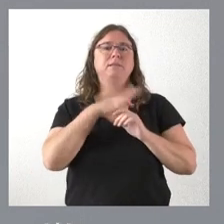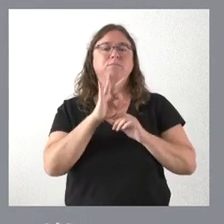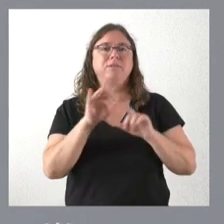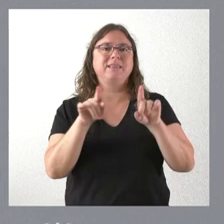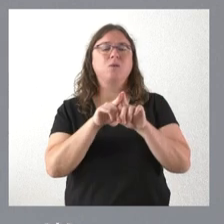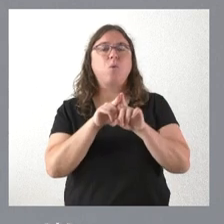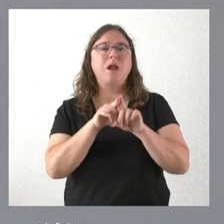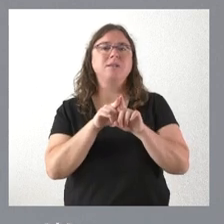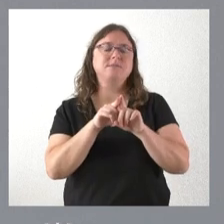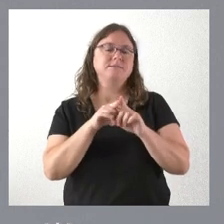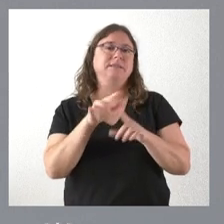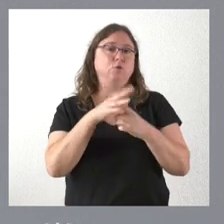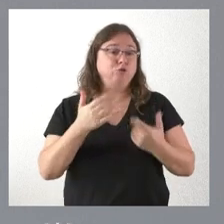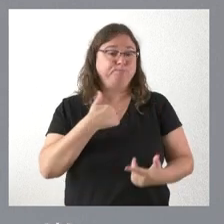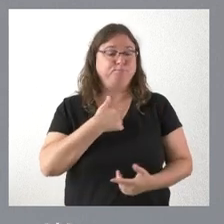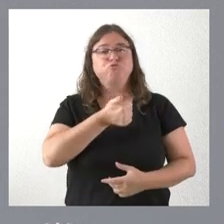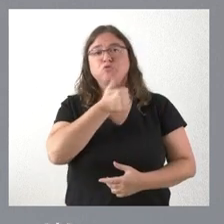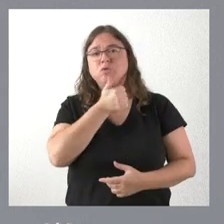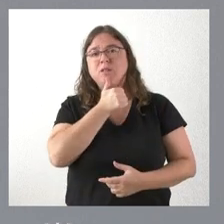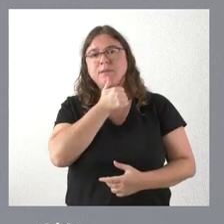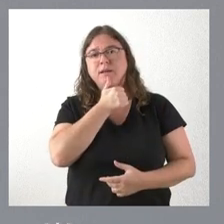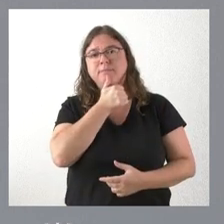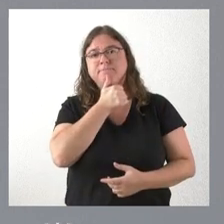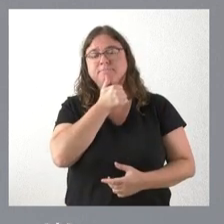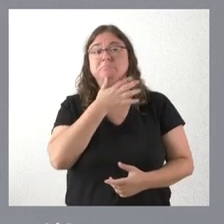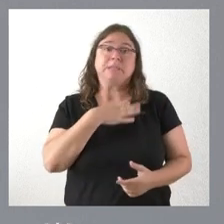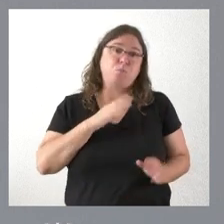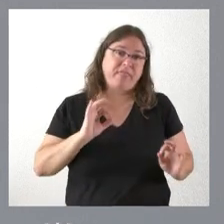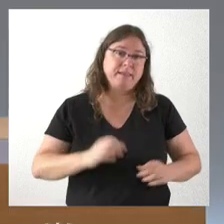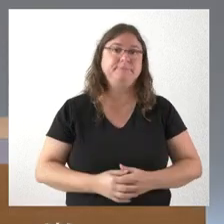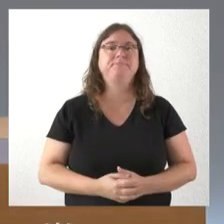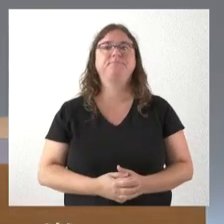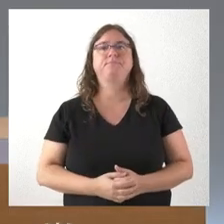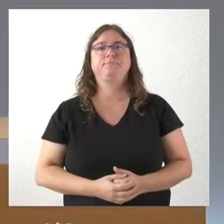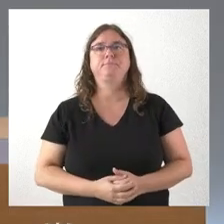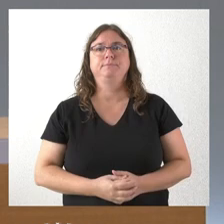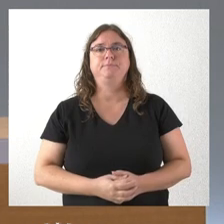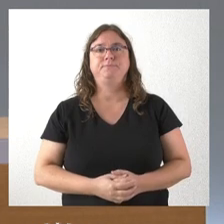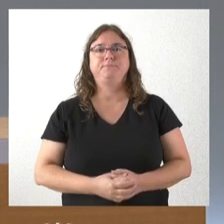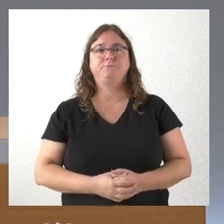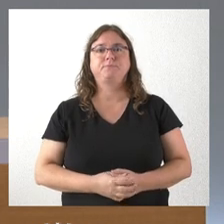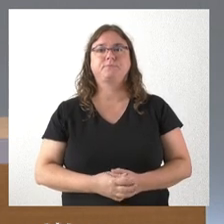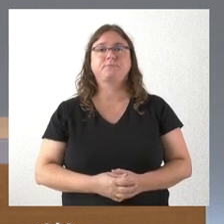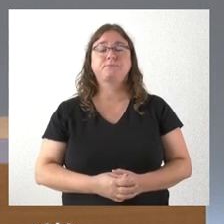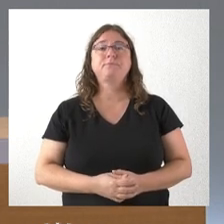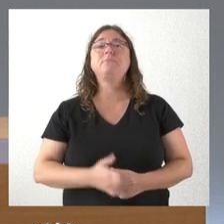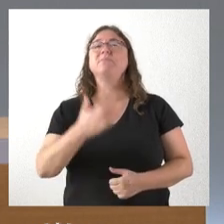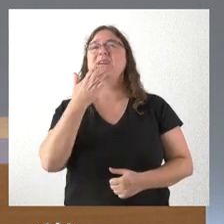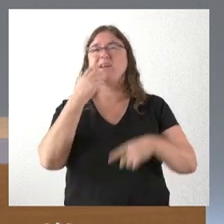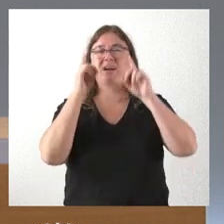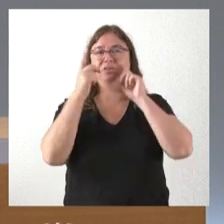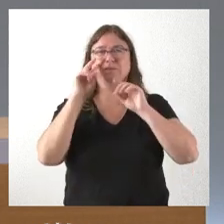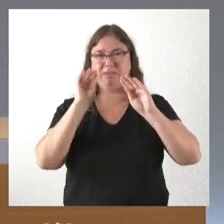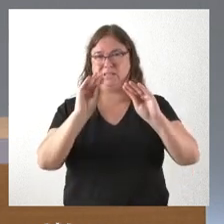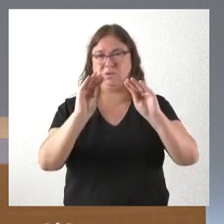este espacio yo todavía Confío en que pueda ser así el caso por su experiencia y